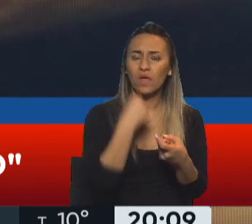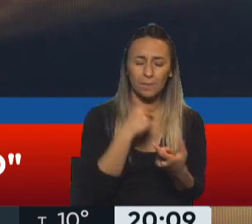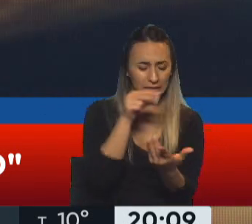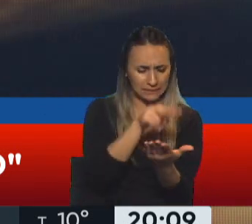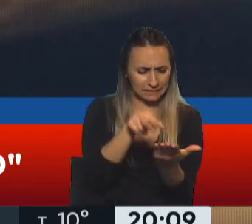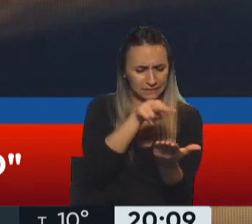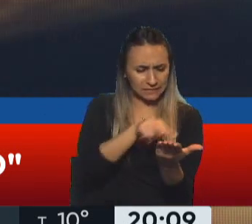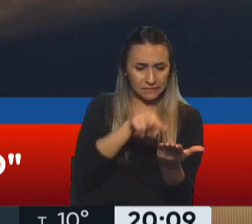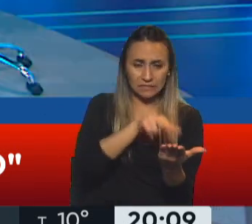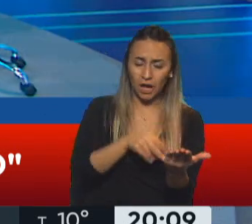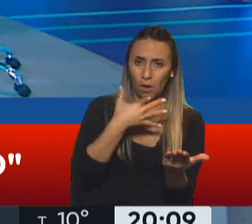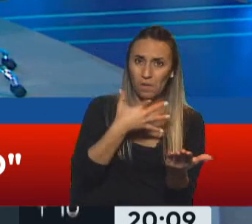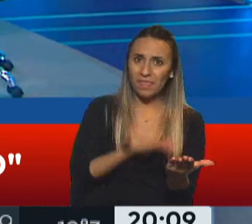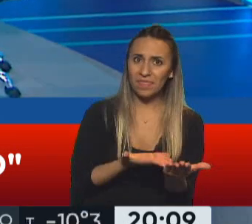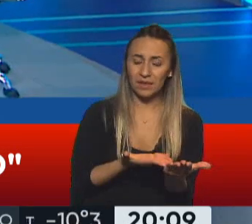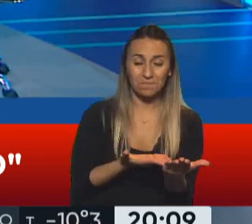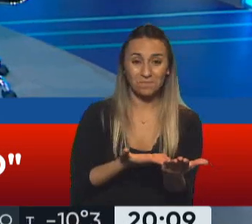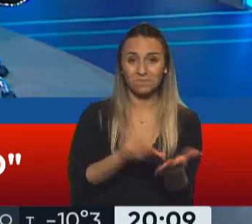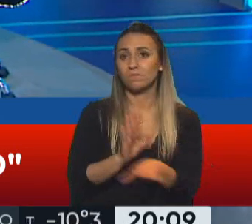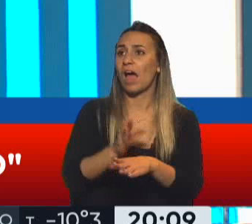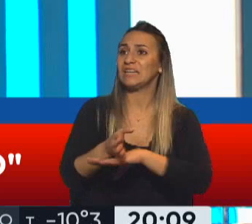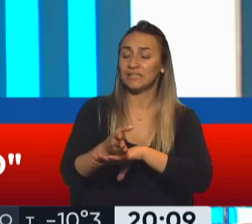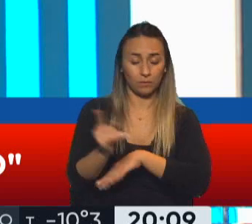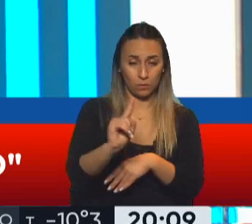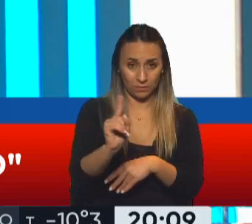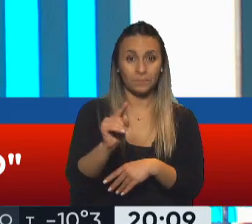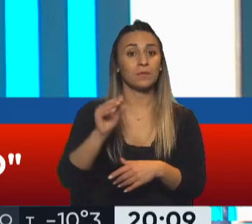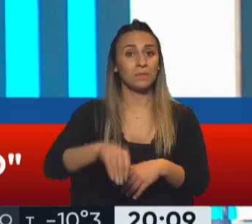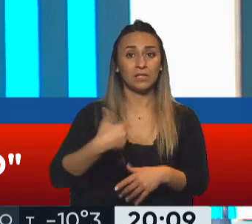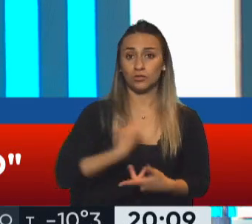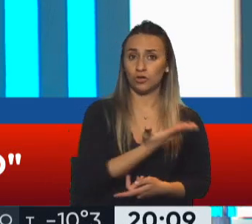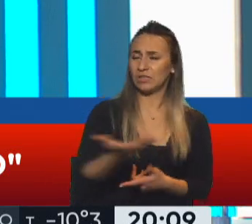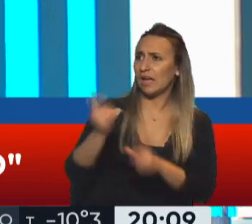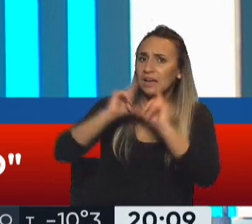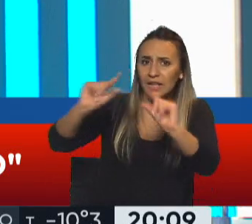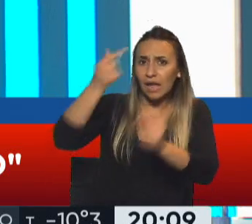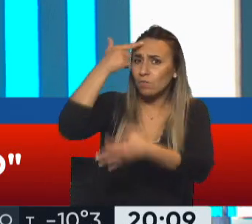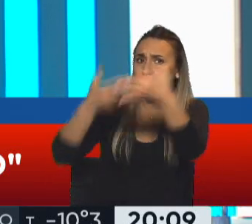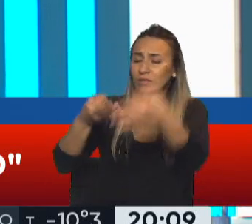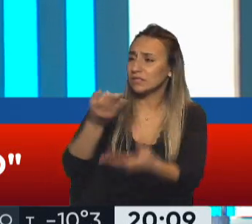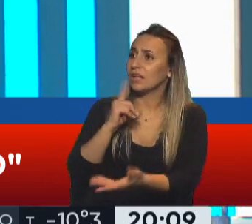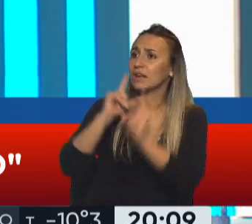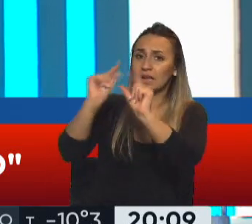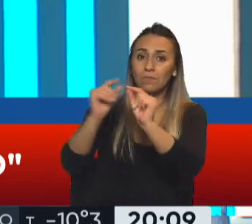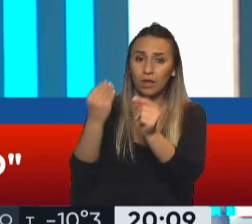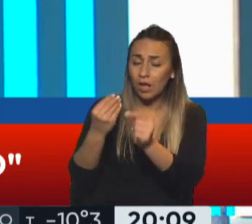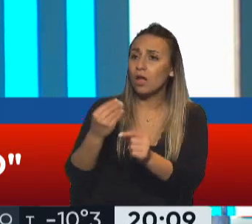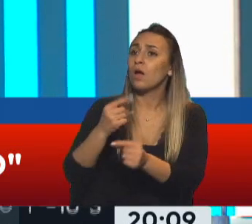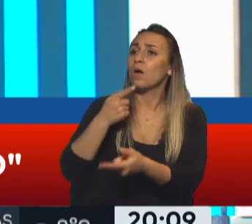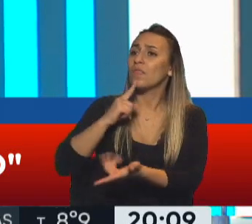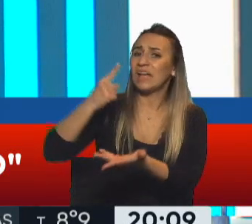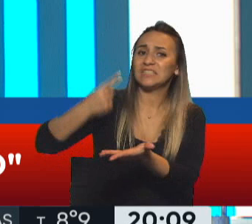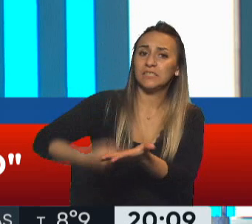¿no? Otro de los problemas recurrentes que le reclama la sociedad a la justicia es la extensión de los procesos. Son todos